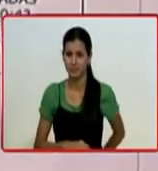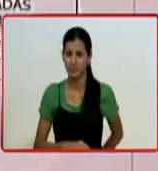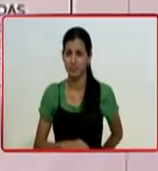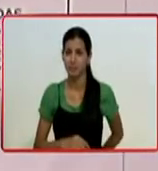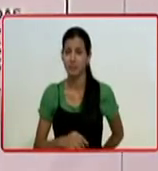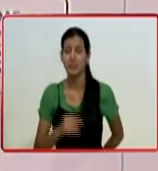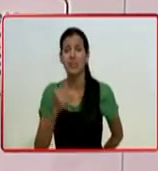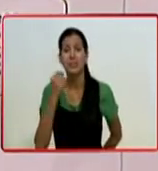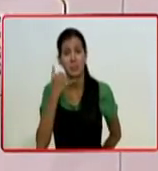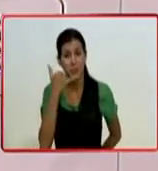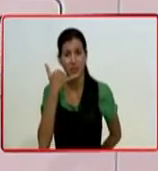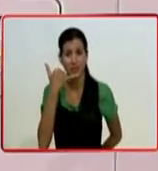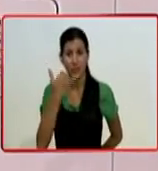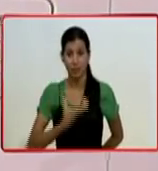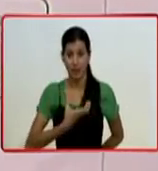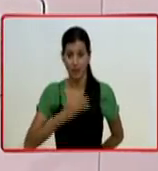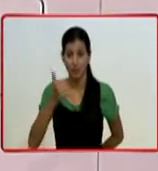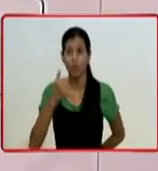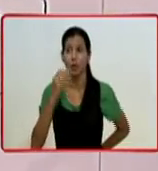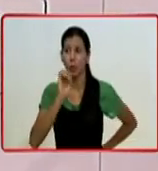Número de celular de Ledesma,